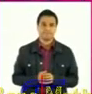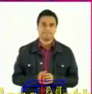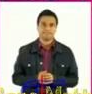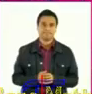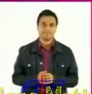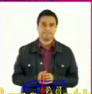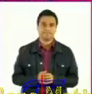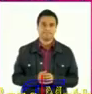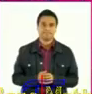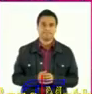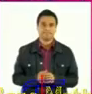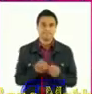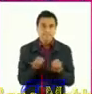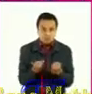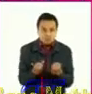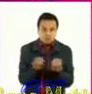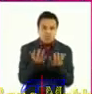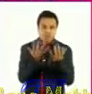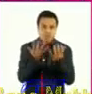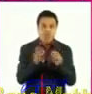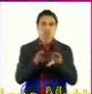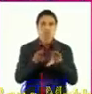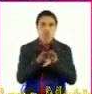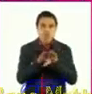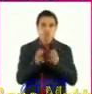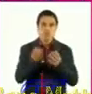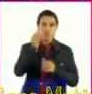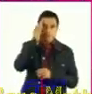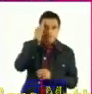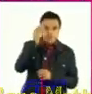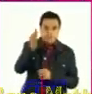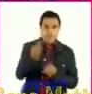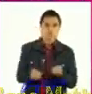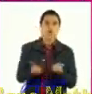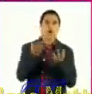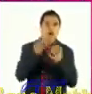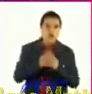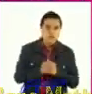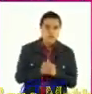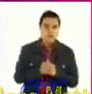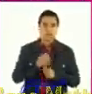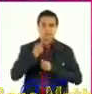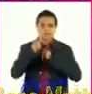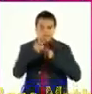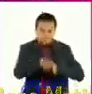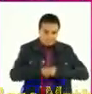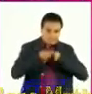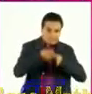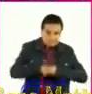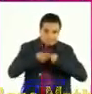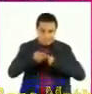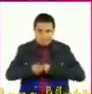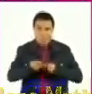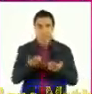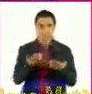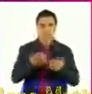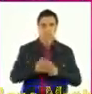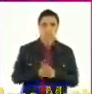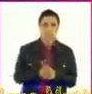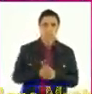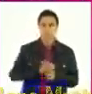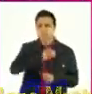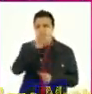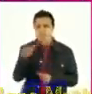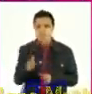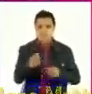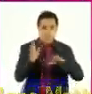lo que se lleva a cabo en un cultivo. Saber cuánto tiempo se lleva a preparar este gran terreno, en la elaboración de camas, en el